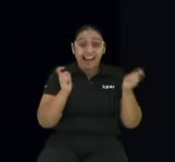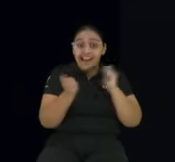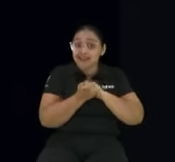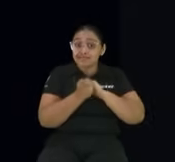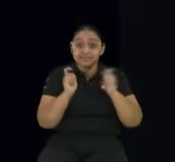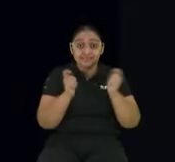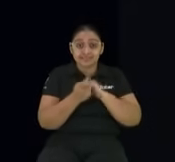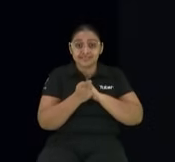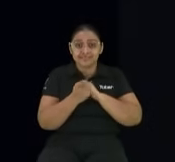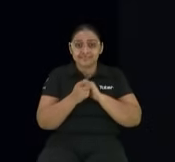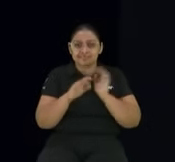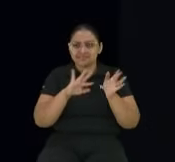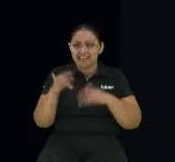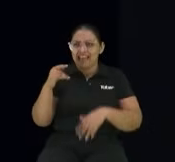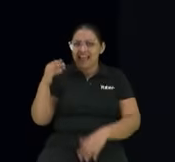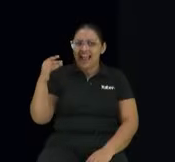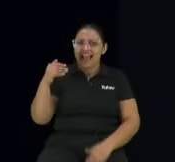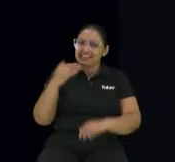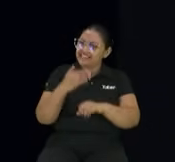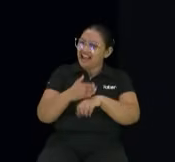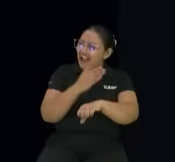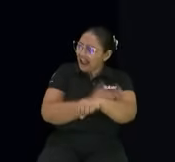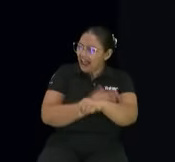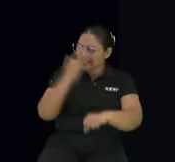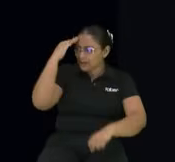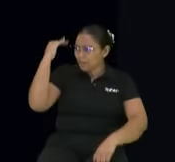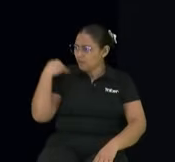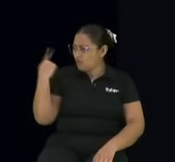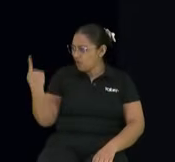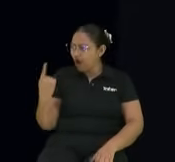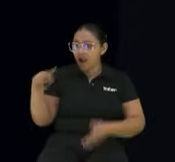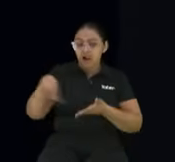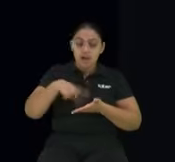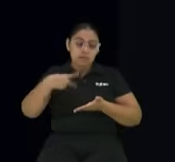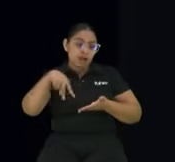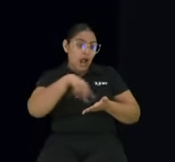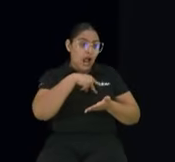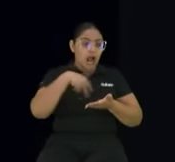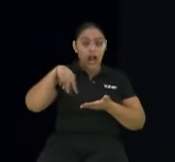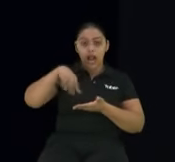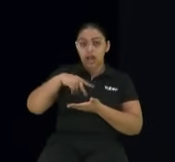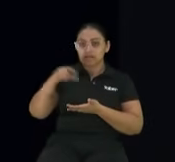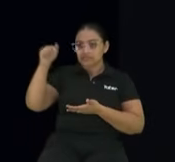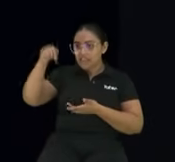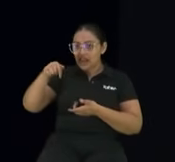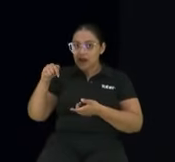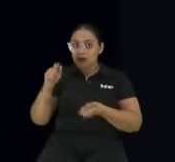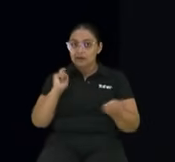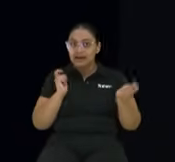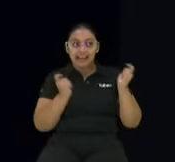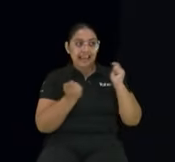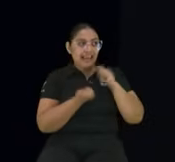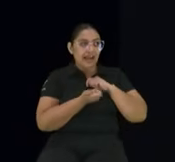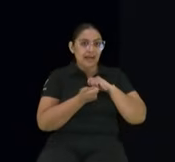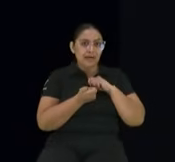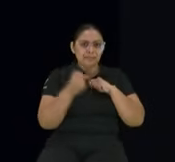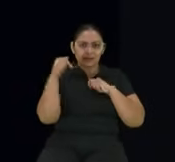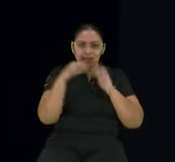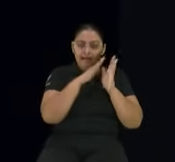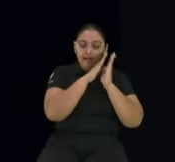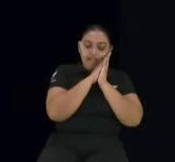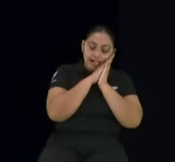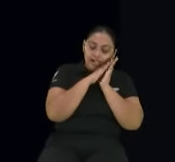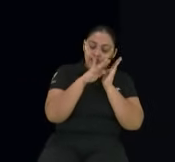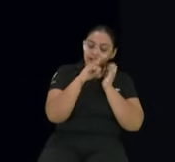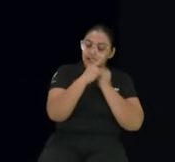señora era la más bailarina de la casa hoy ni la cumbia la despierta nada va a